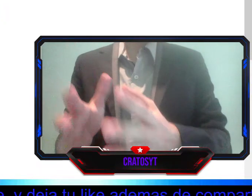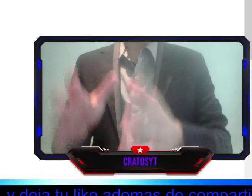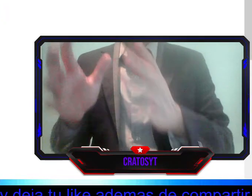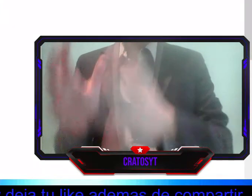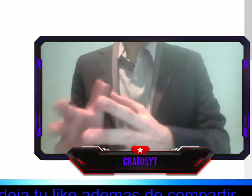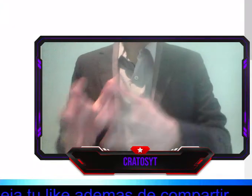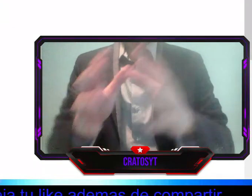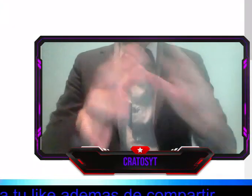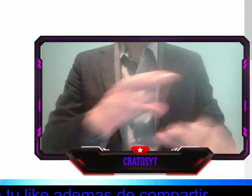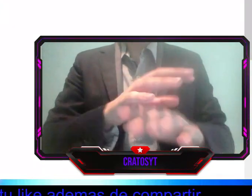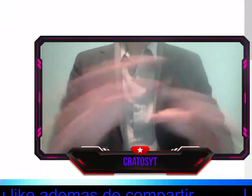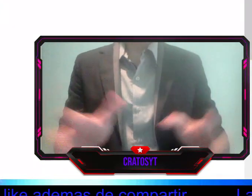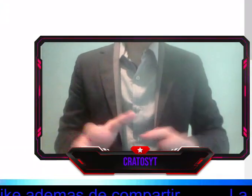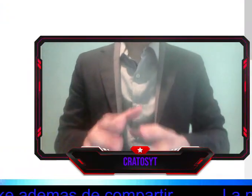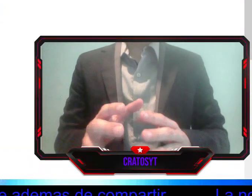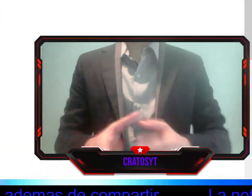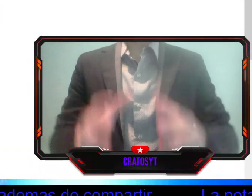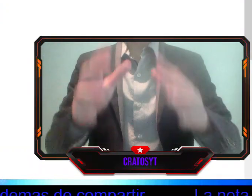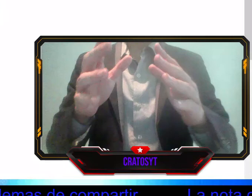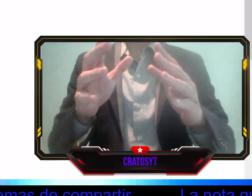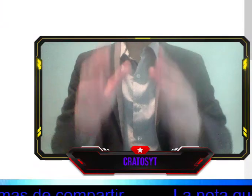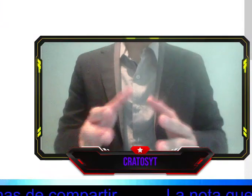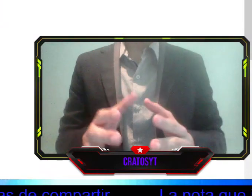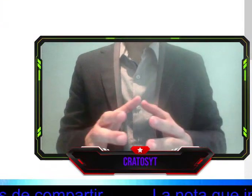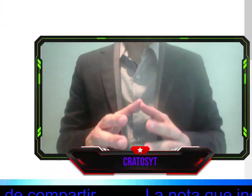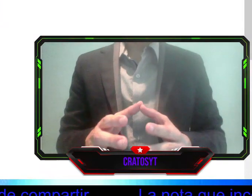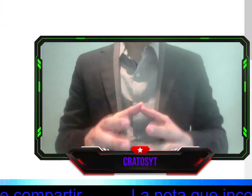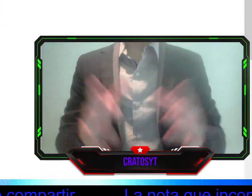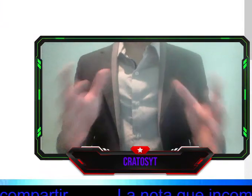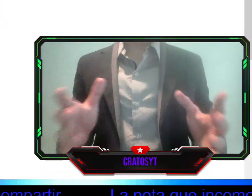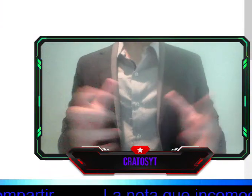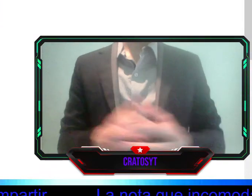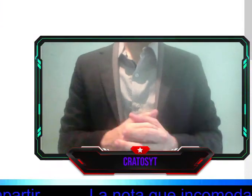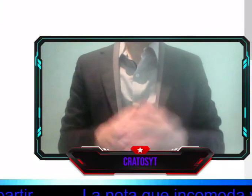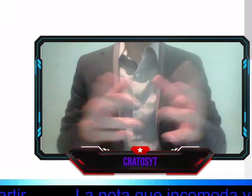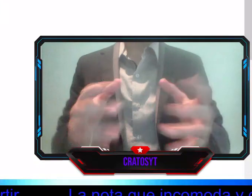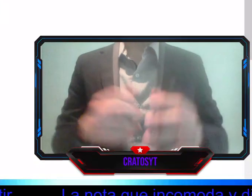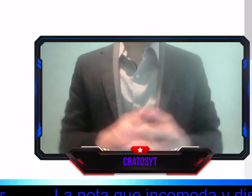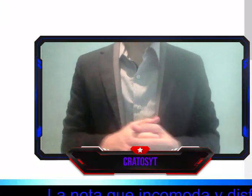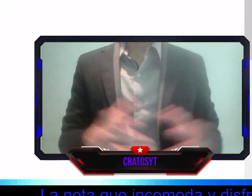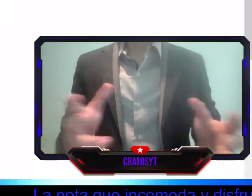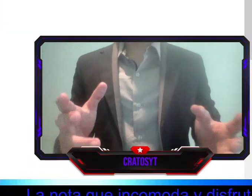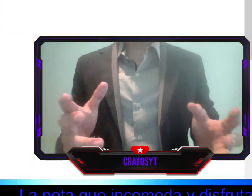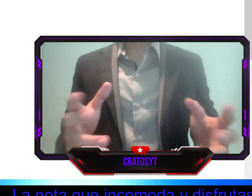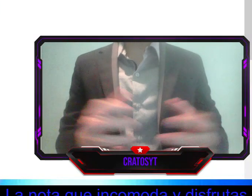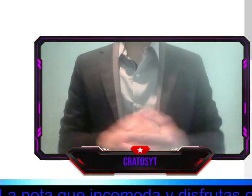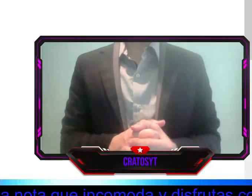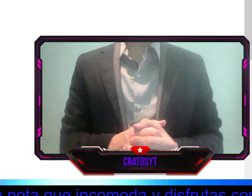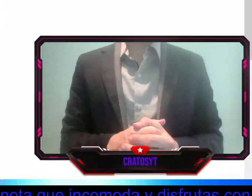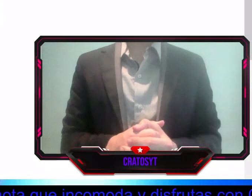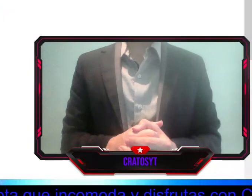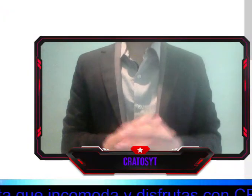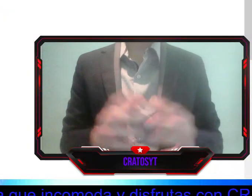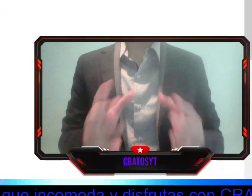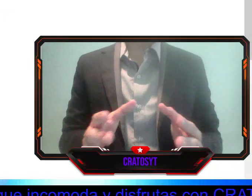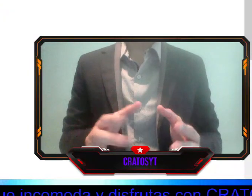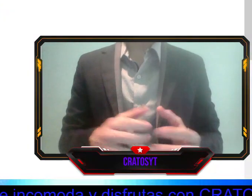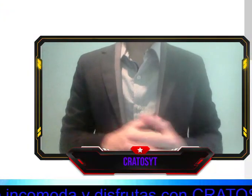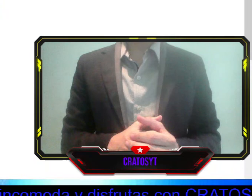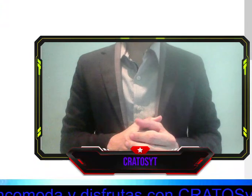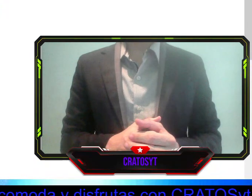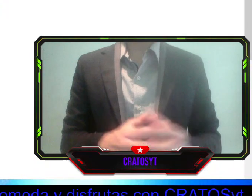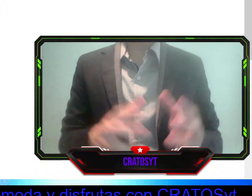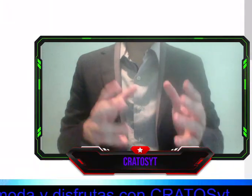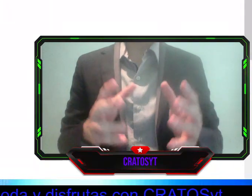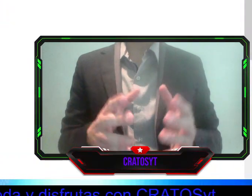ya sea PRI, ya sea PRD, ya sea el que sea, ellos a todos les da por igual. Y no tiene un favorito, eso es lo bueno. Y no me queda realmente nada más que decir, más que si esta